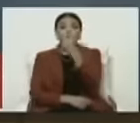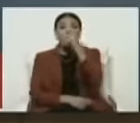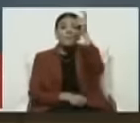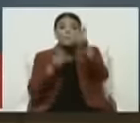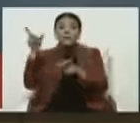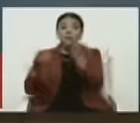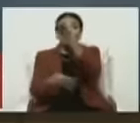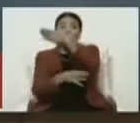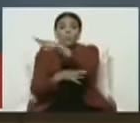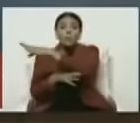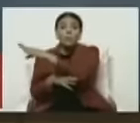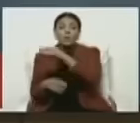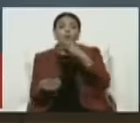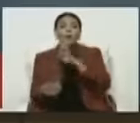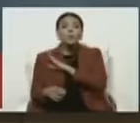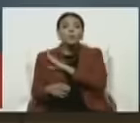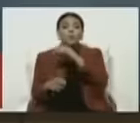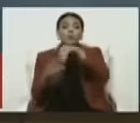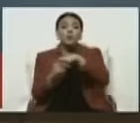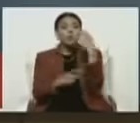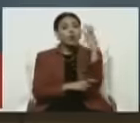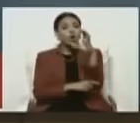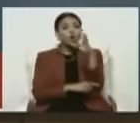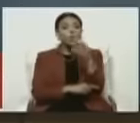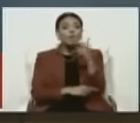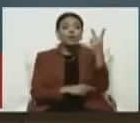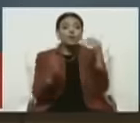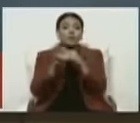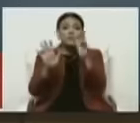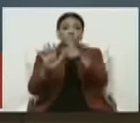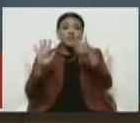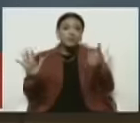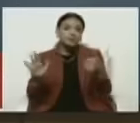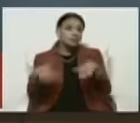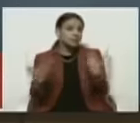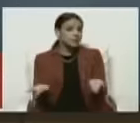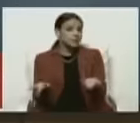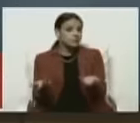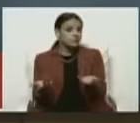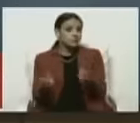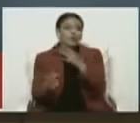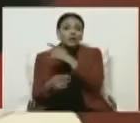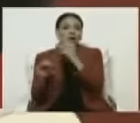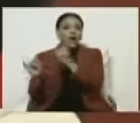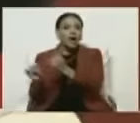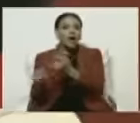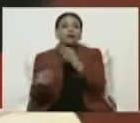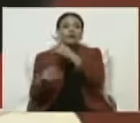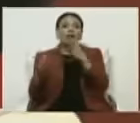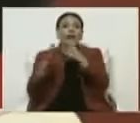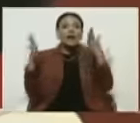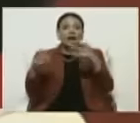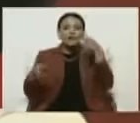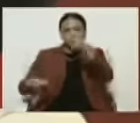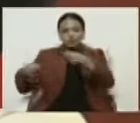Colombia en 2016, donde tiene grandes socios y amigos.